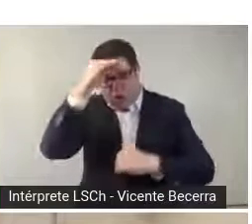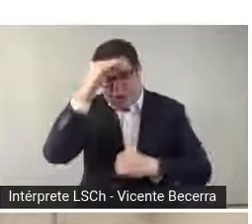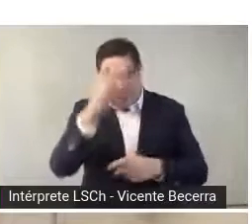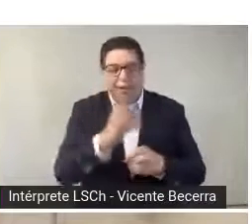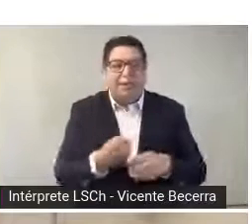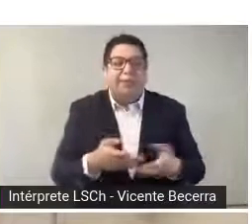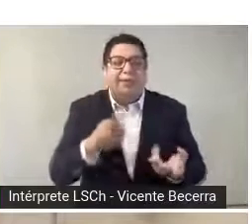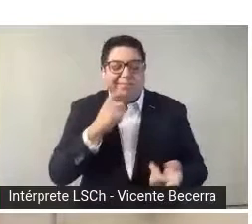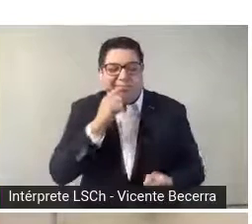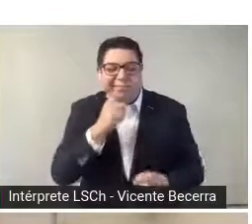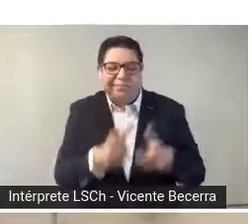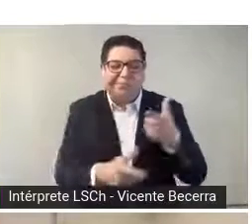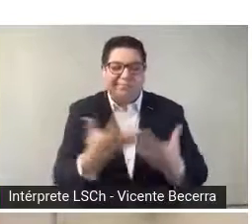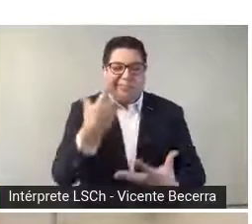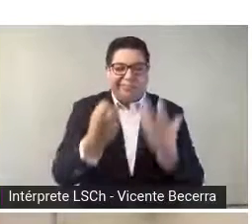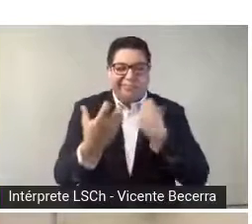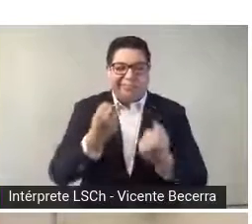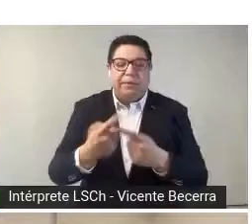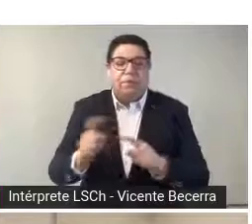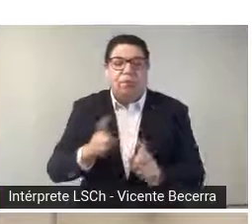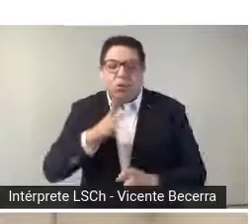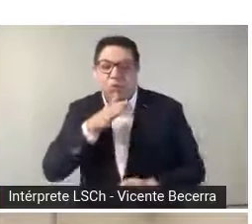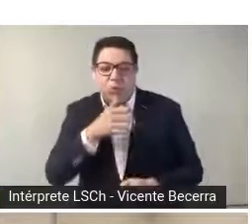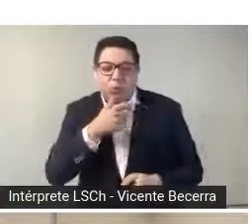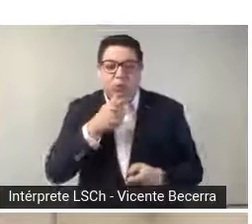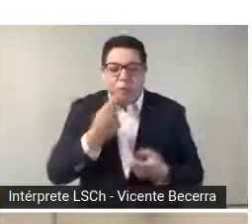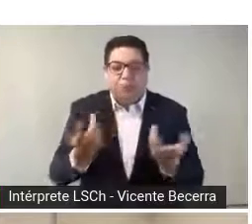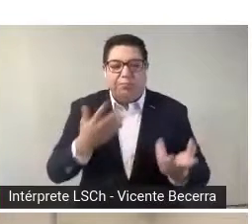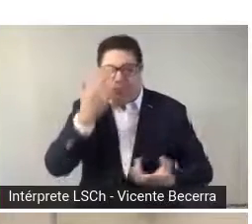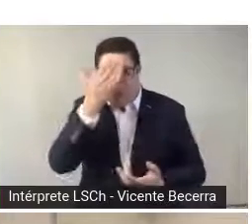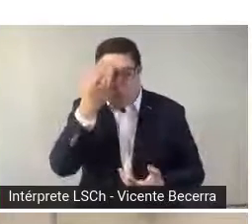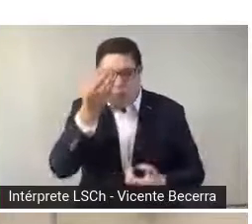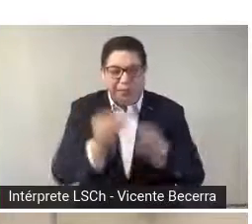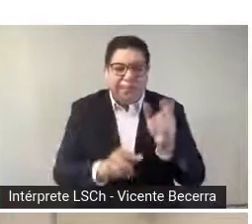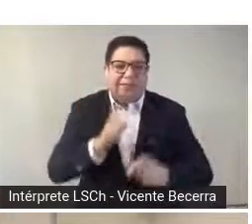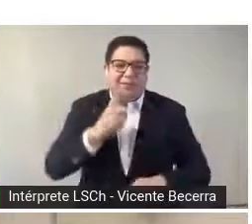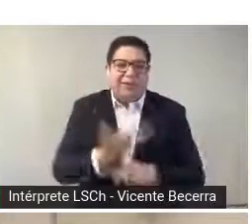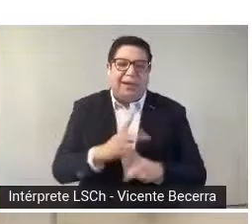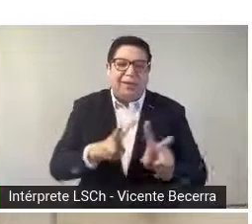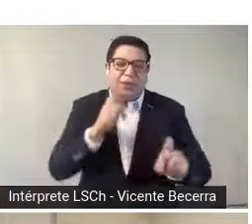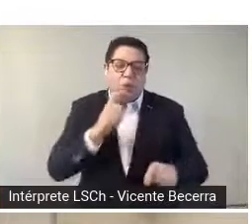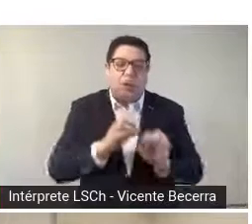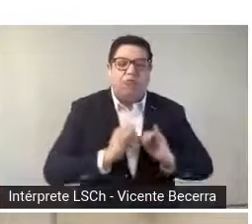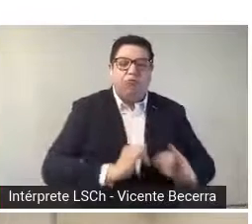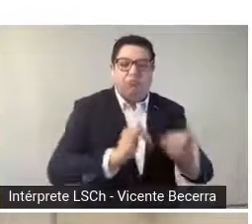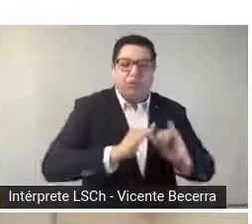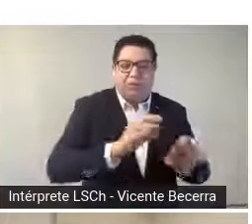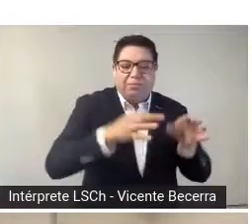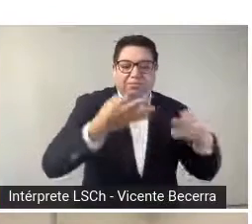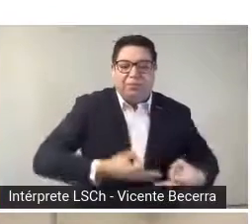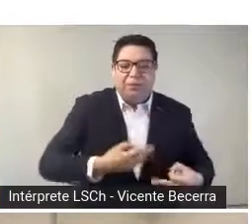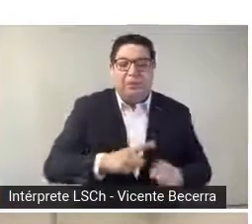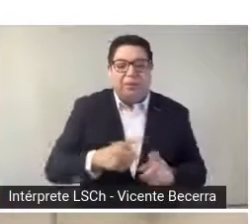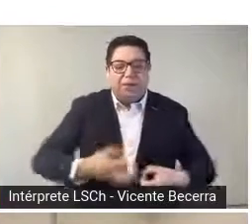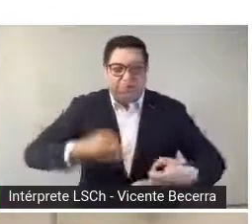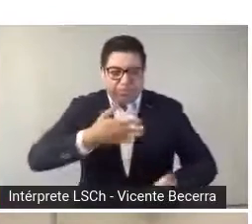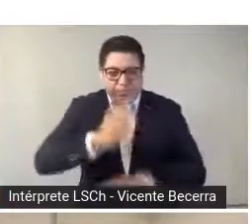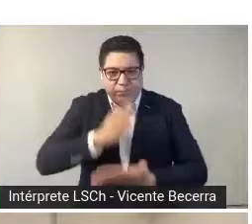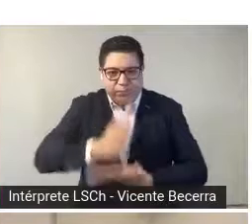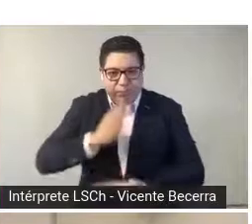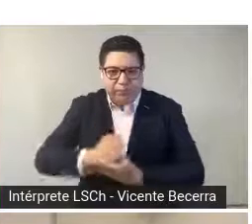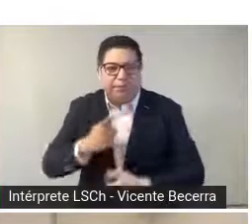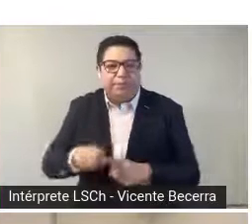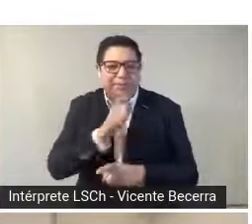este contexto de incertidumbre, dando a la población la información correcta, fidedigna,